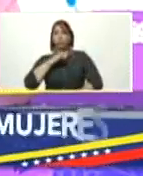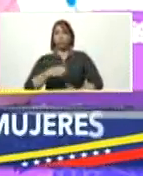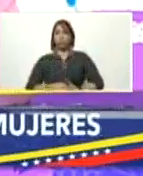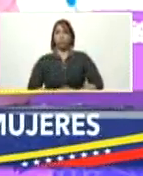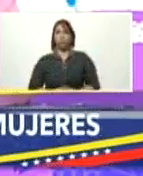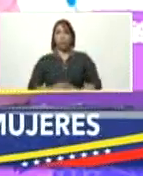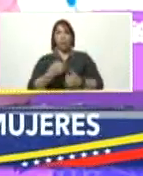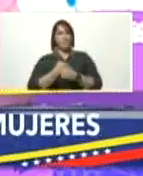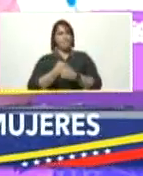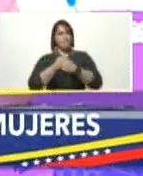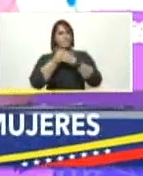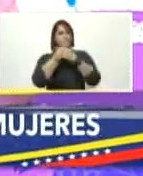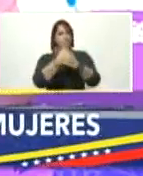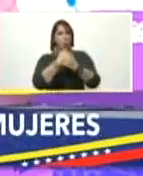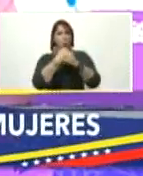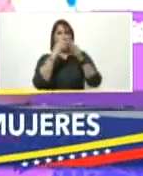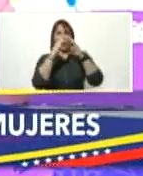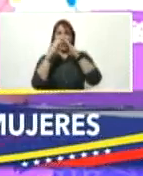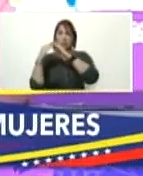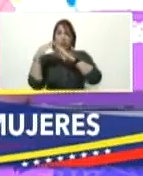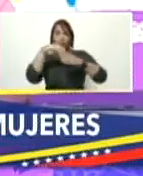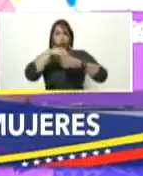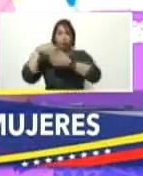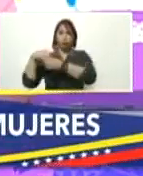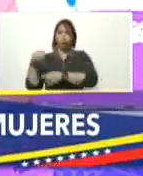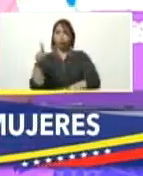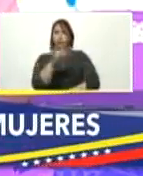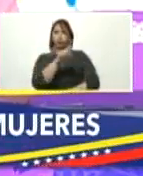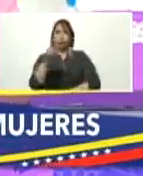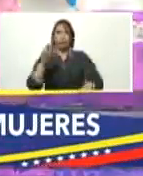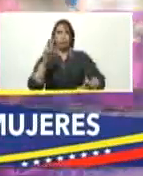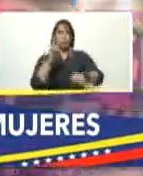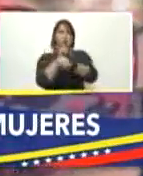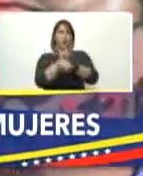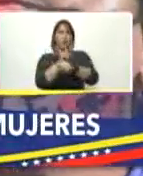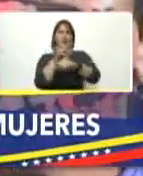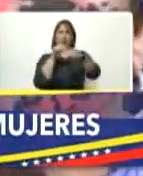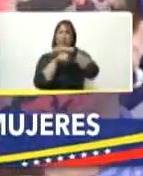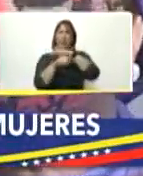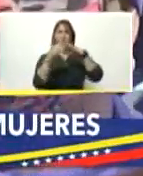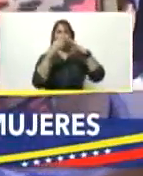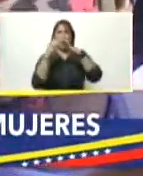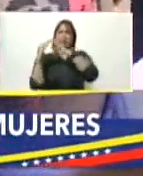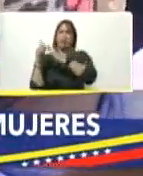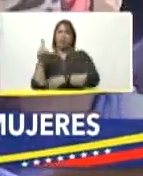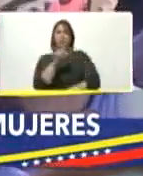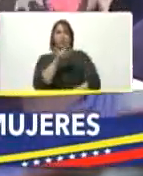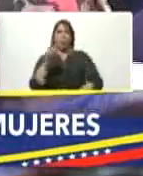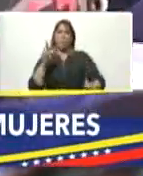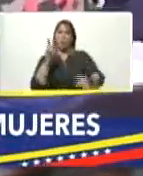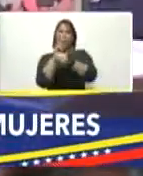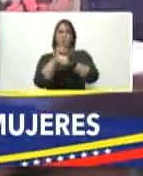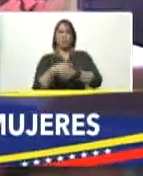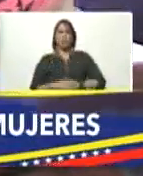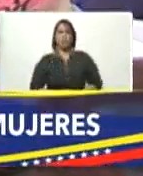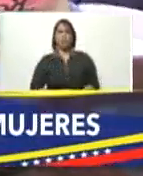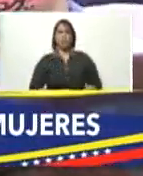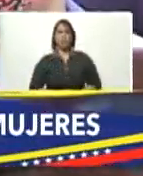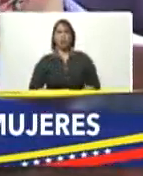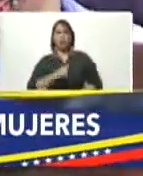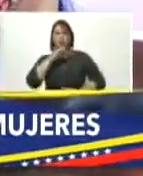de amor en el hogar. No a la violencia en el hogar, no a la violencia